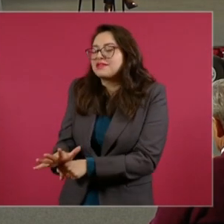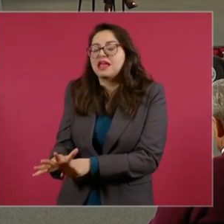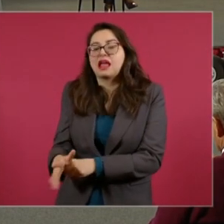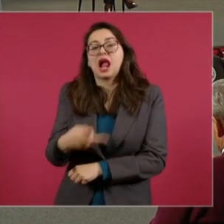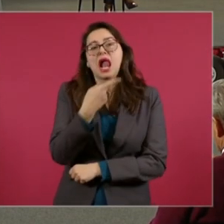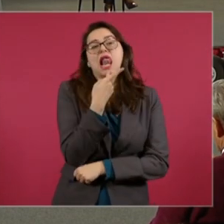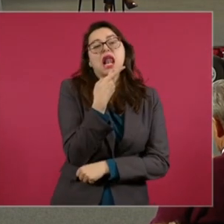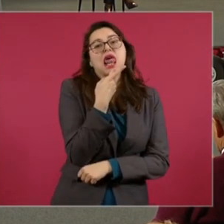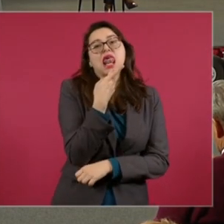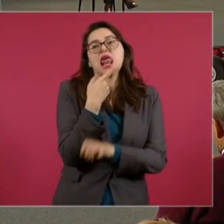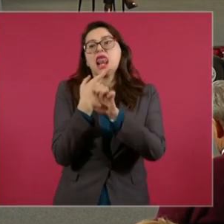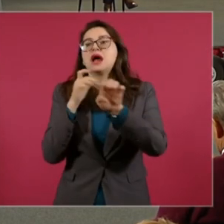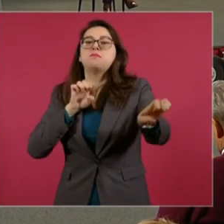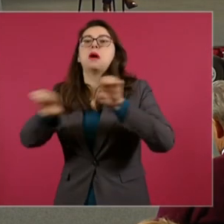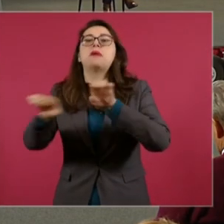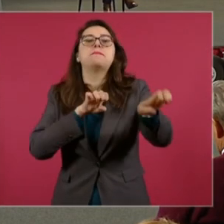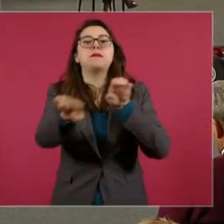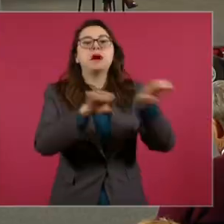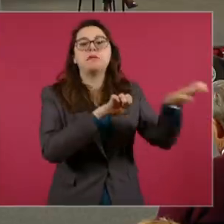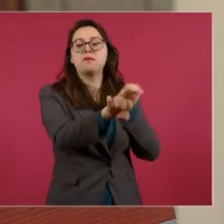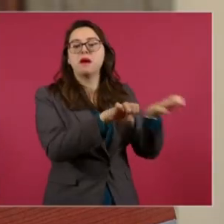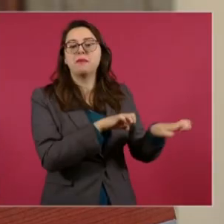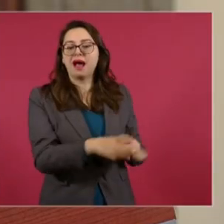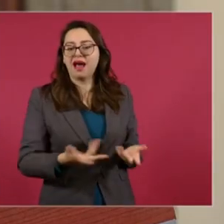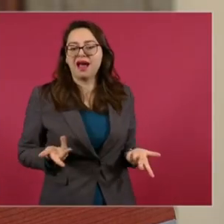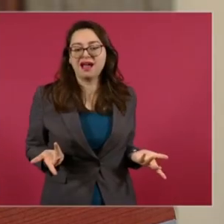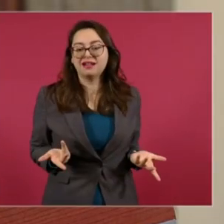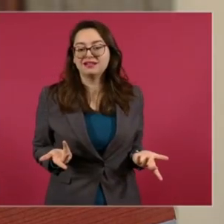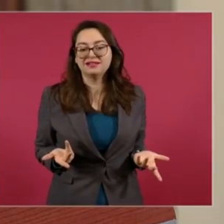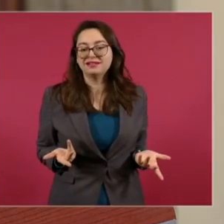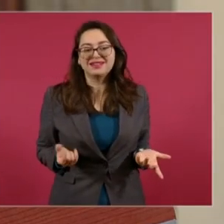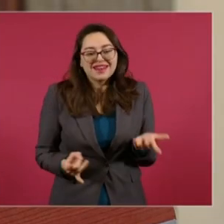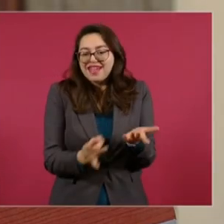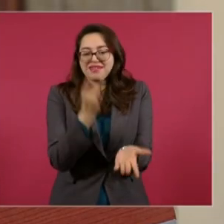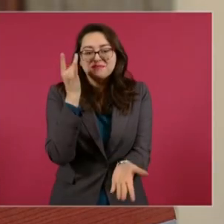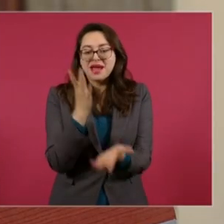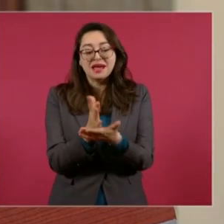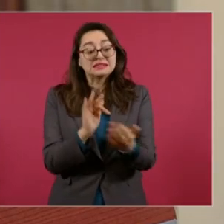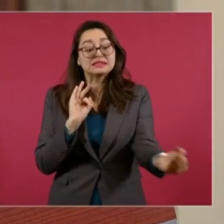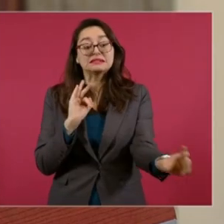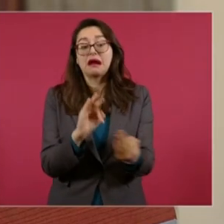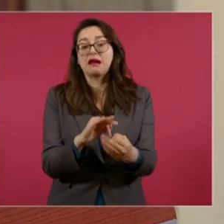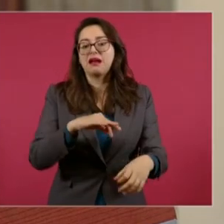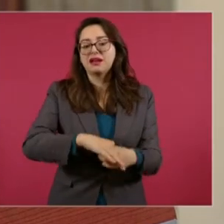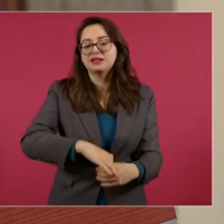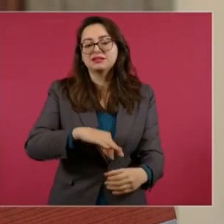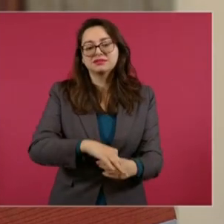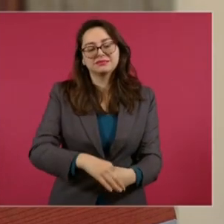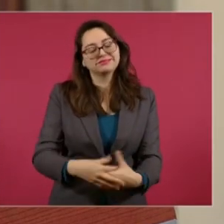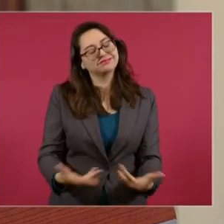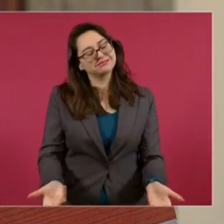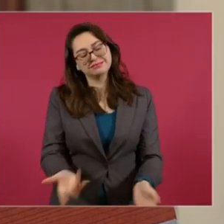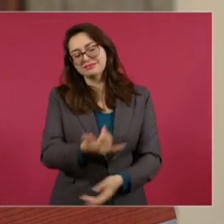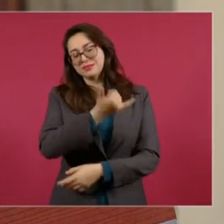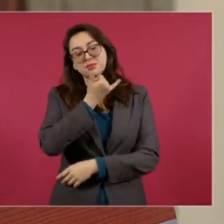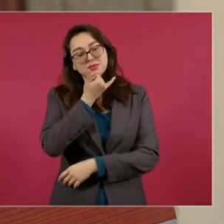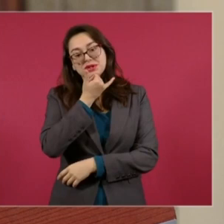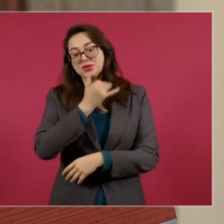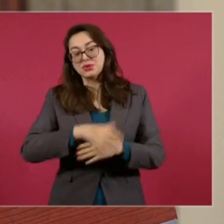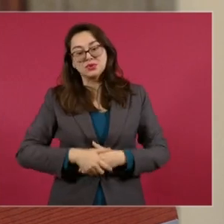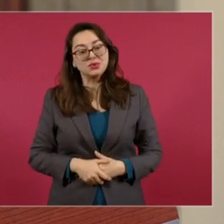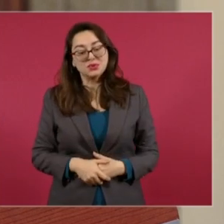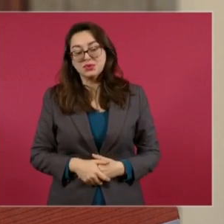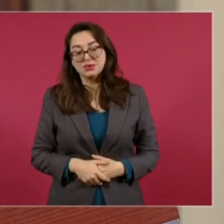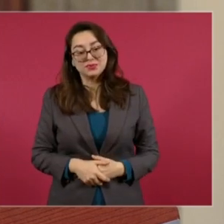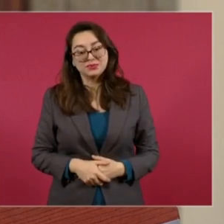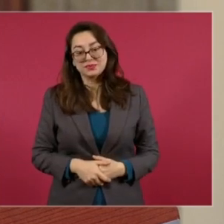elecciones. Eso no soluciona las cosas,